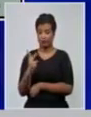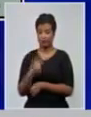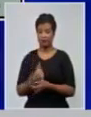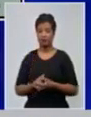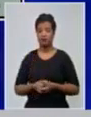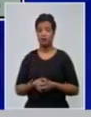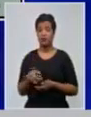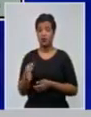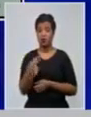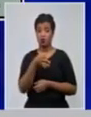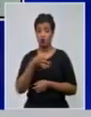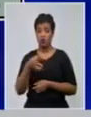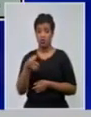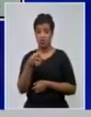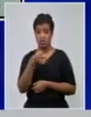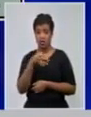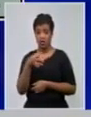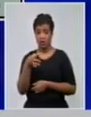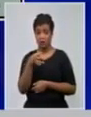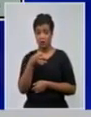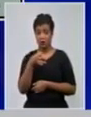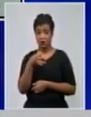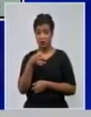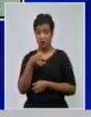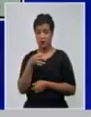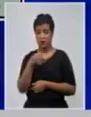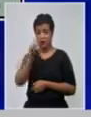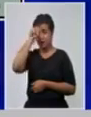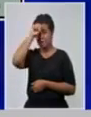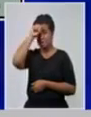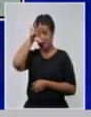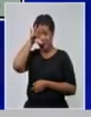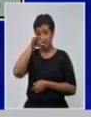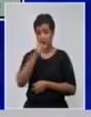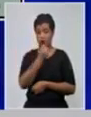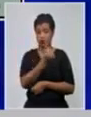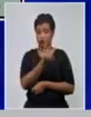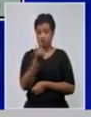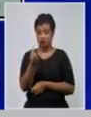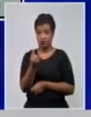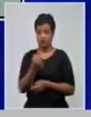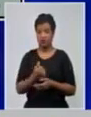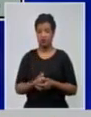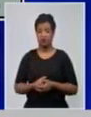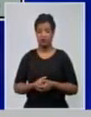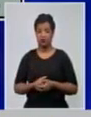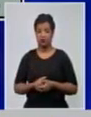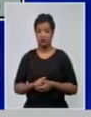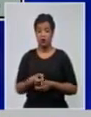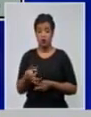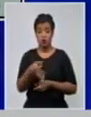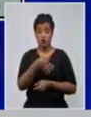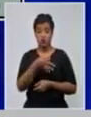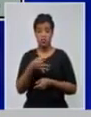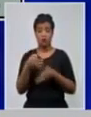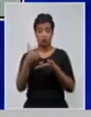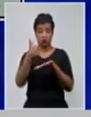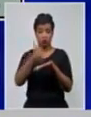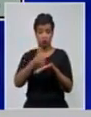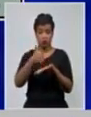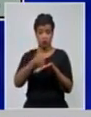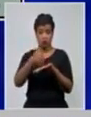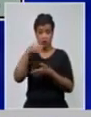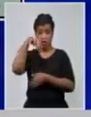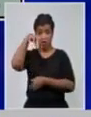de los municipios Los Palacios y Minas de Matahambre, 1 de cada uno, y en el caso del municipio cabecera, Pinar del